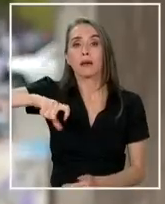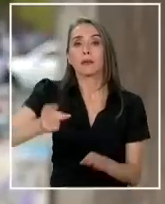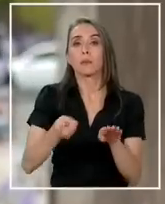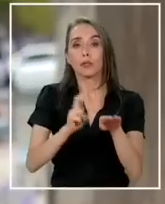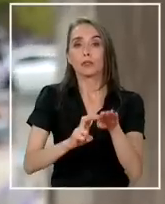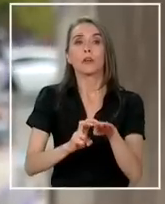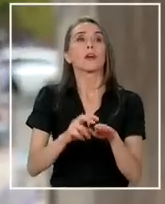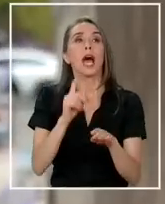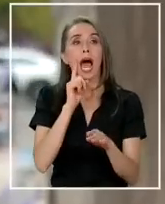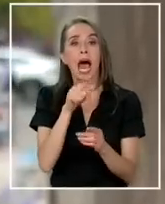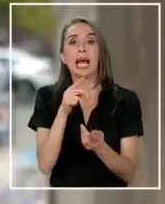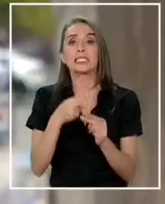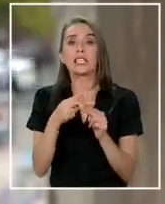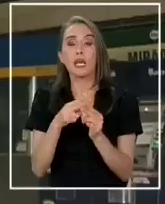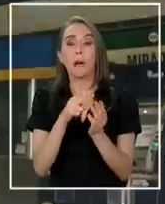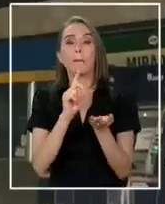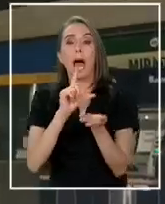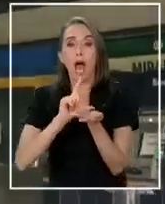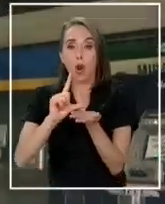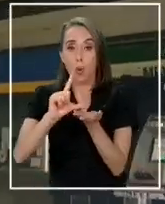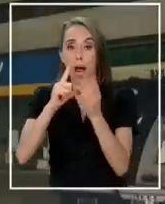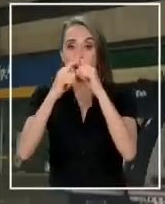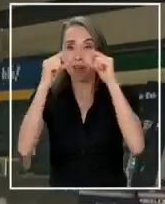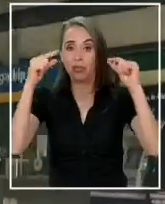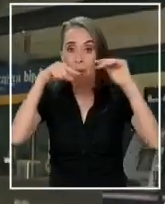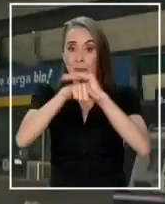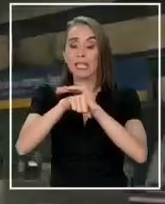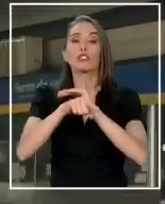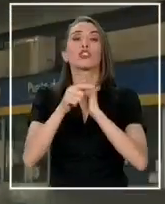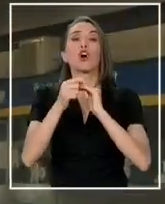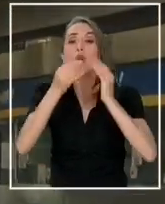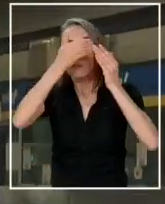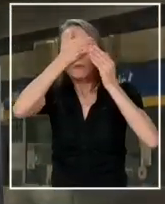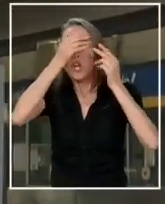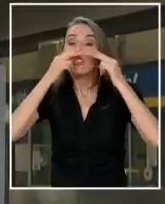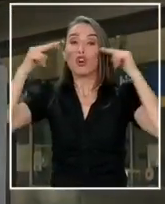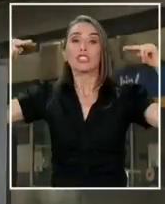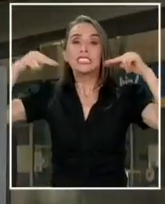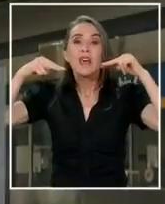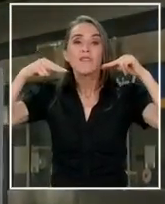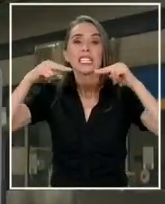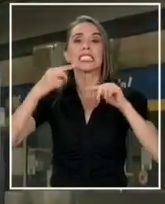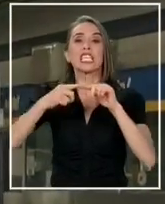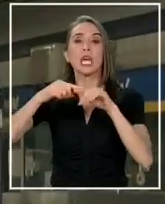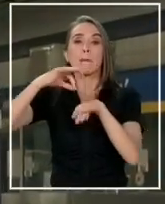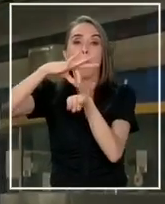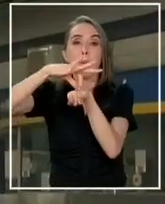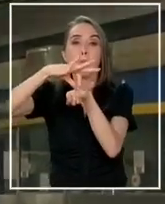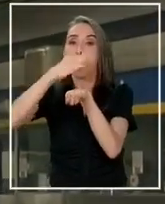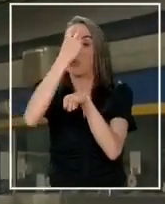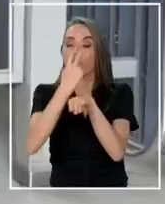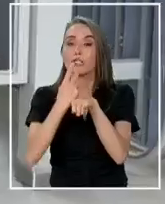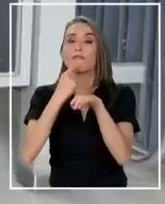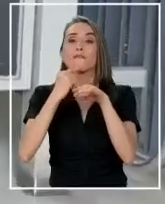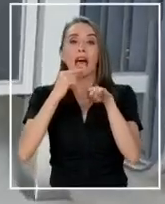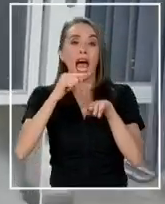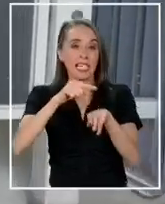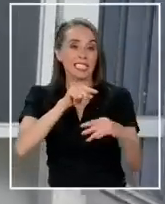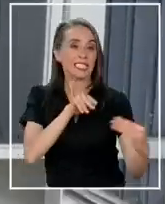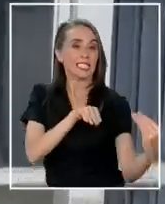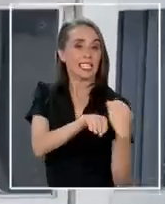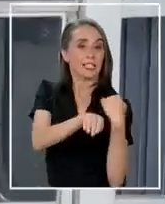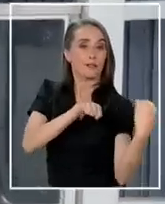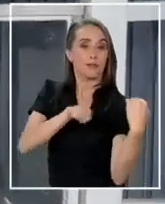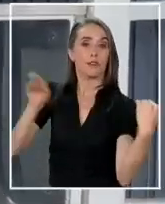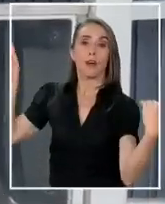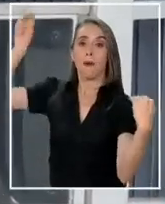los puntos ciegos en los cuales hayan lugares en que las personas puedan ingresar a la zona de andenes sin pagar